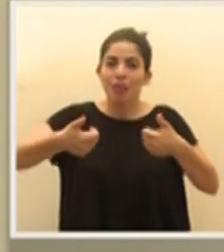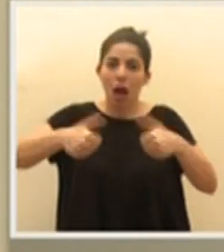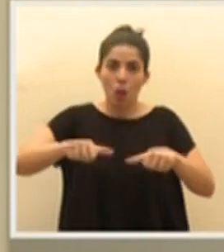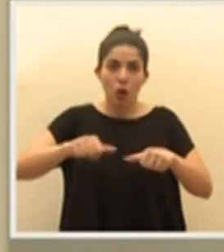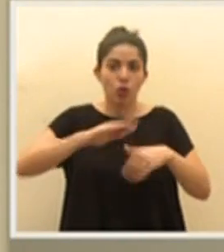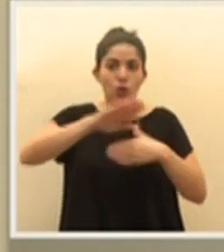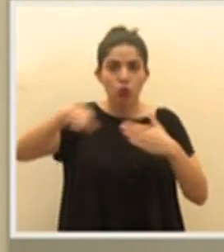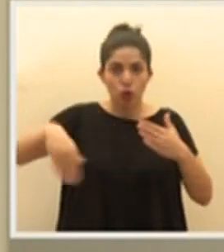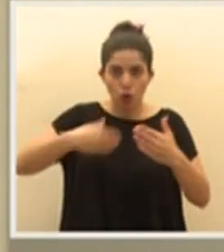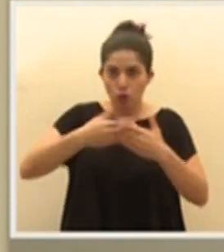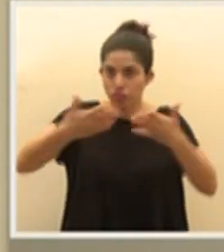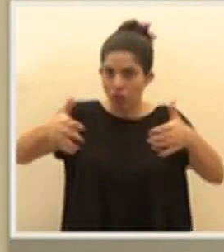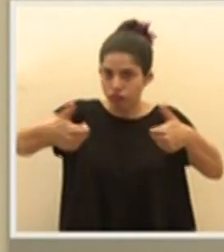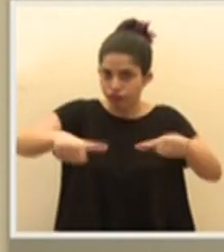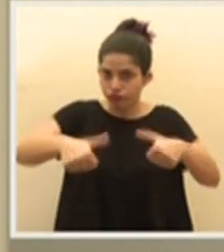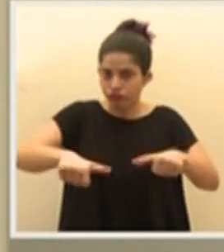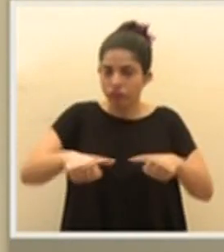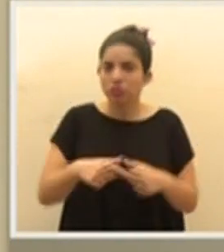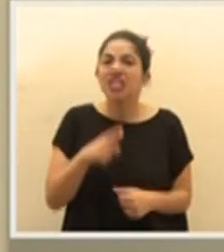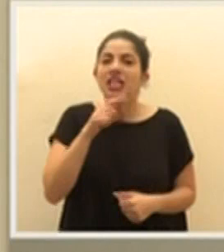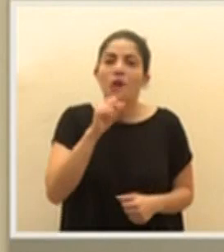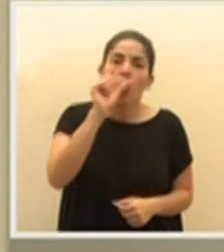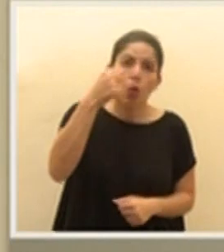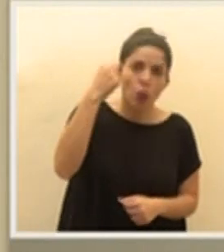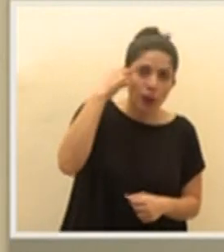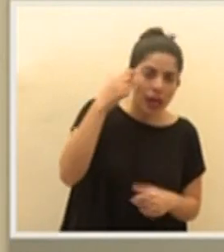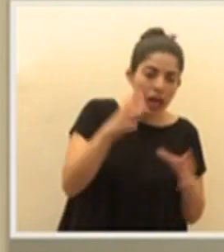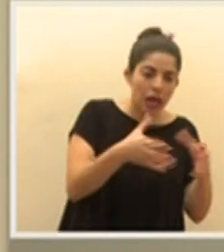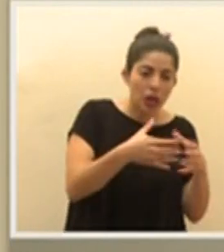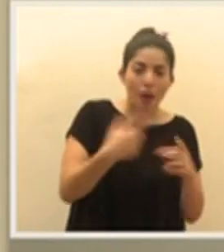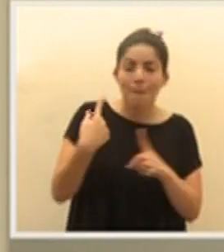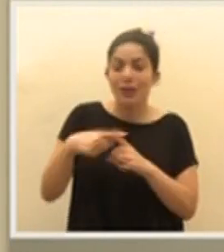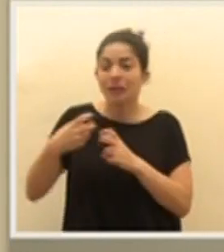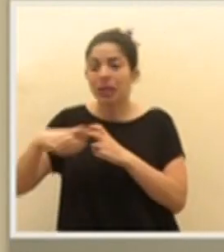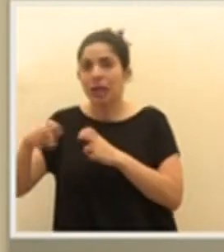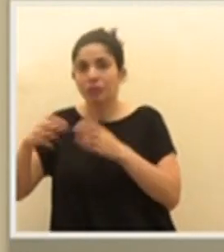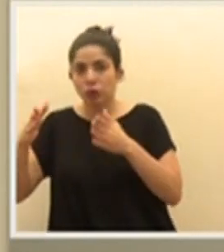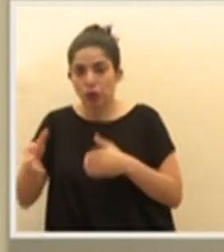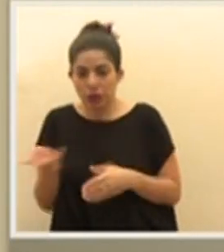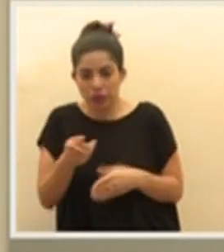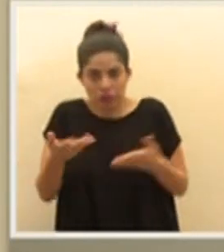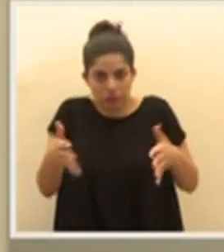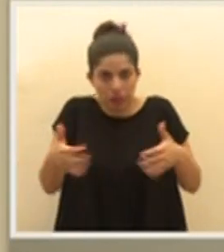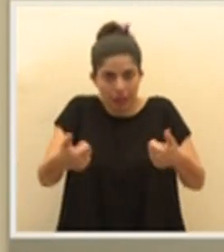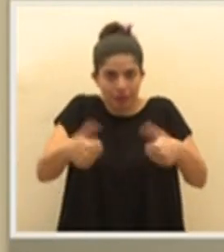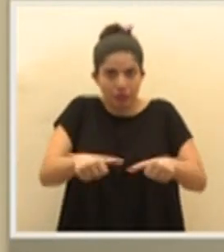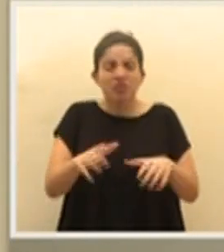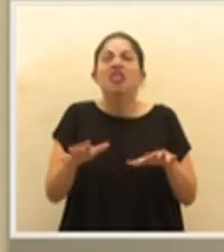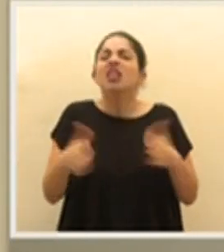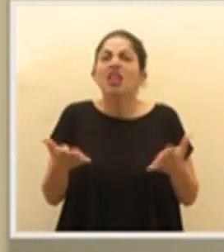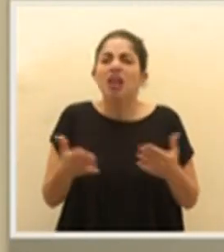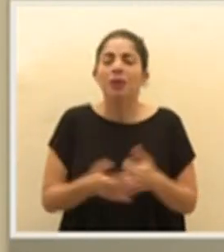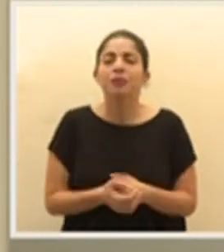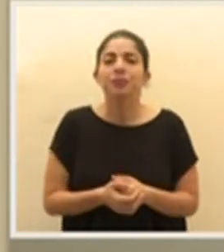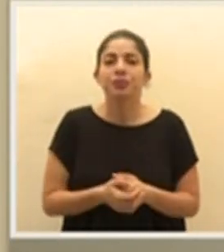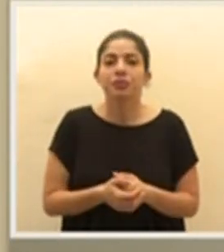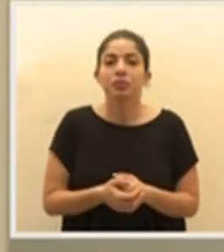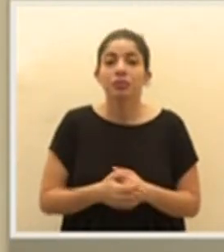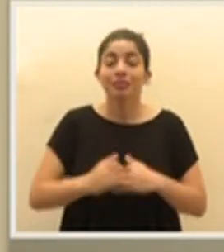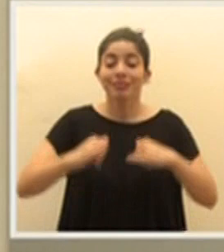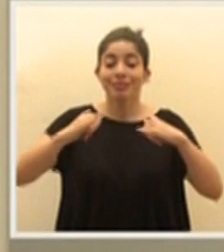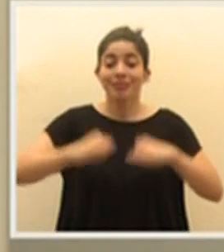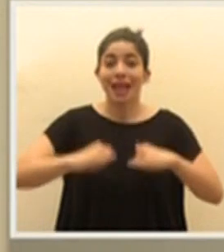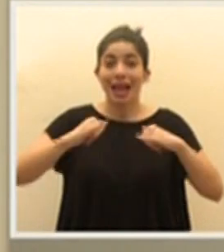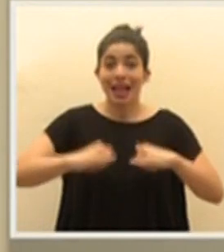llegamos todos, sectores de gobierno y sector transportistas, de aumentar la estadía